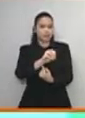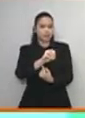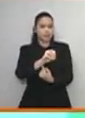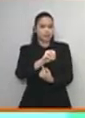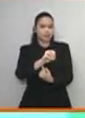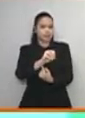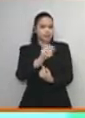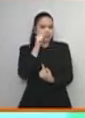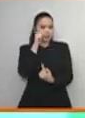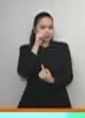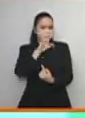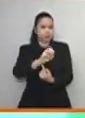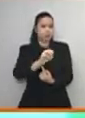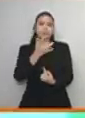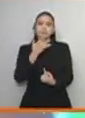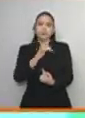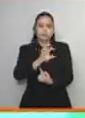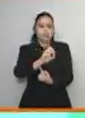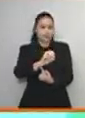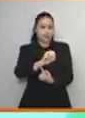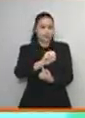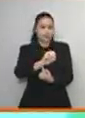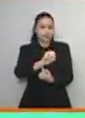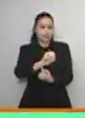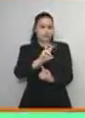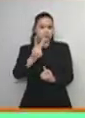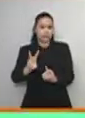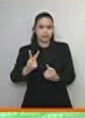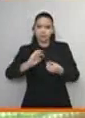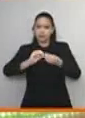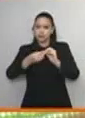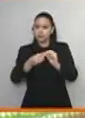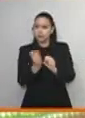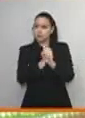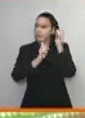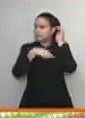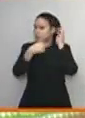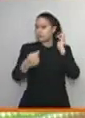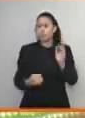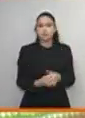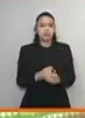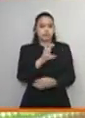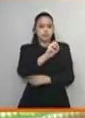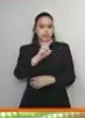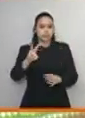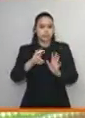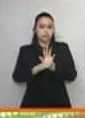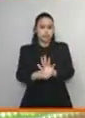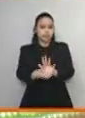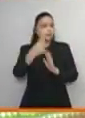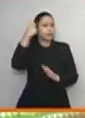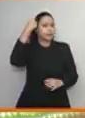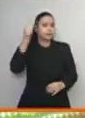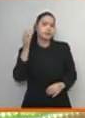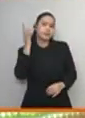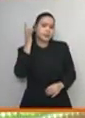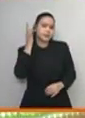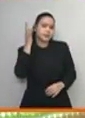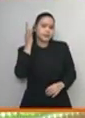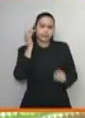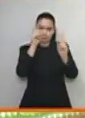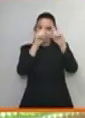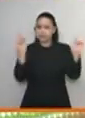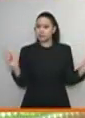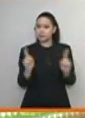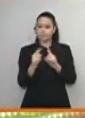atentos, suerte. Y ese es el 2. El número ganador en la diaria es el 02 con su símbolo de sueños mujer. En el